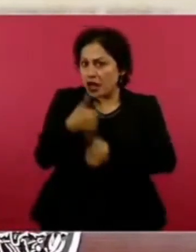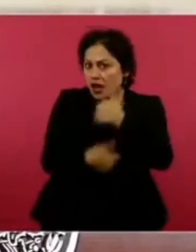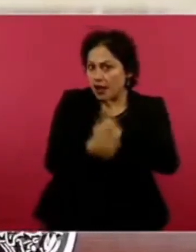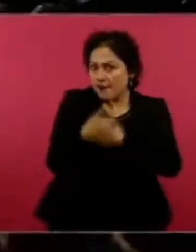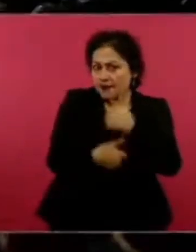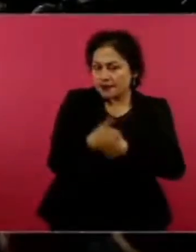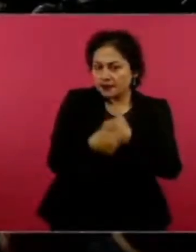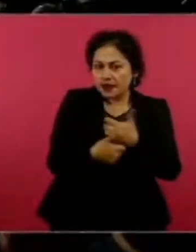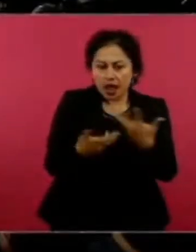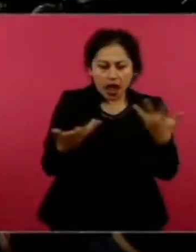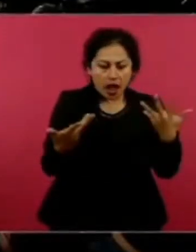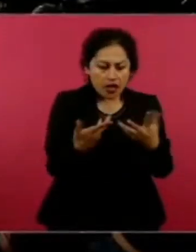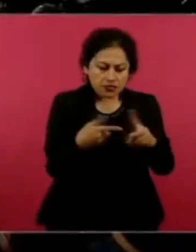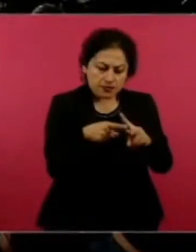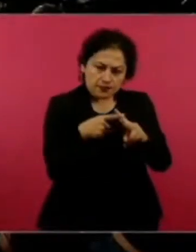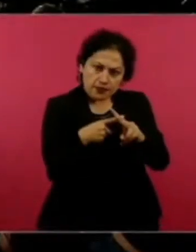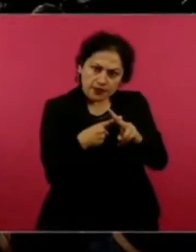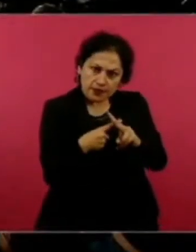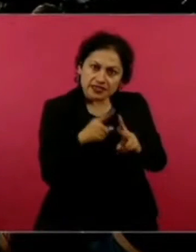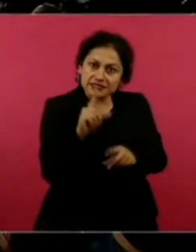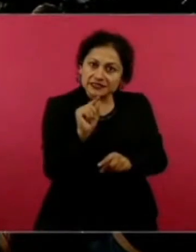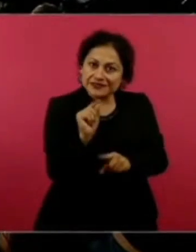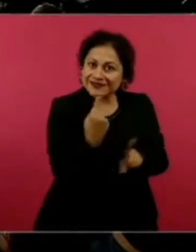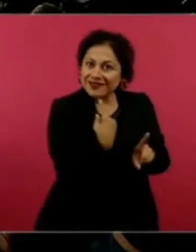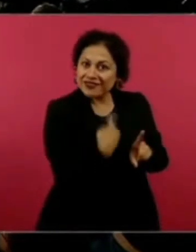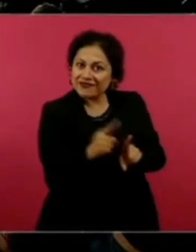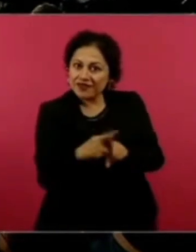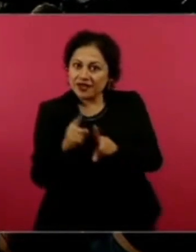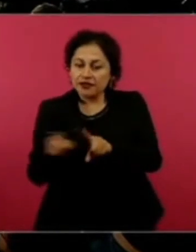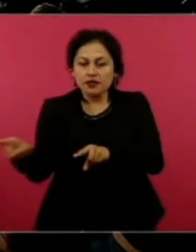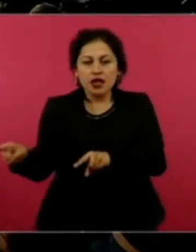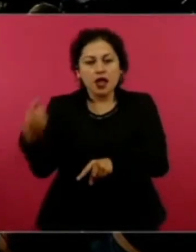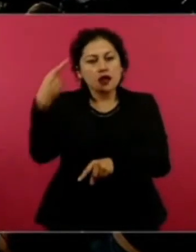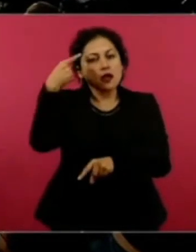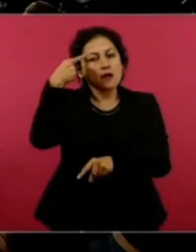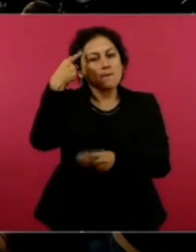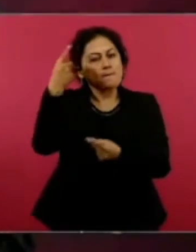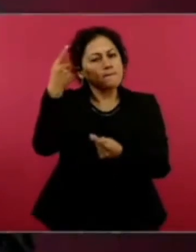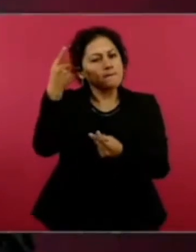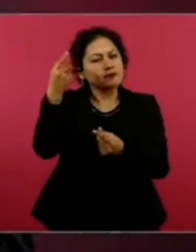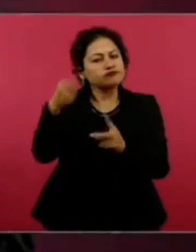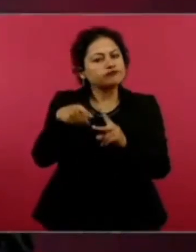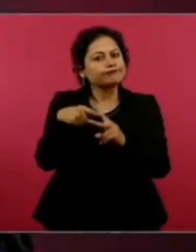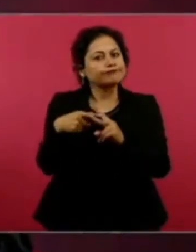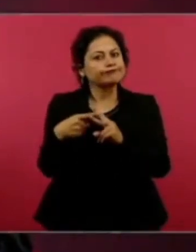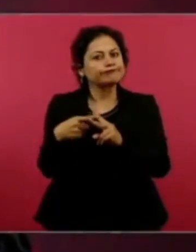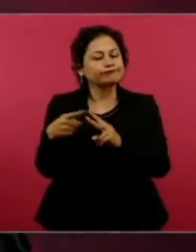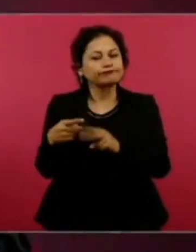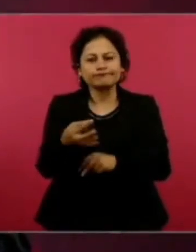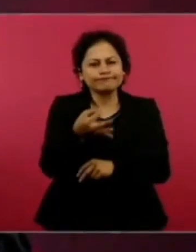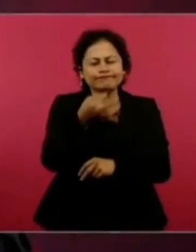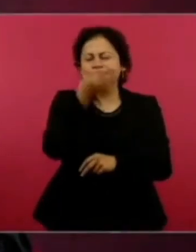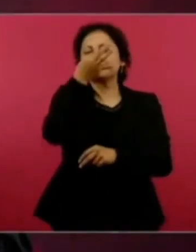operaciones aritméticas de manera mental en solo 5 minutos.